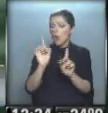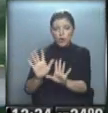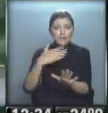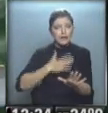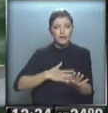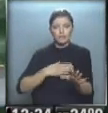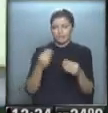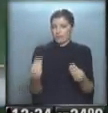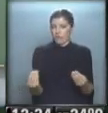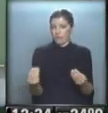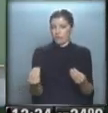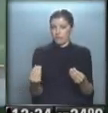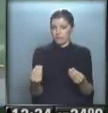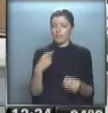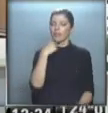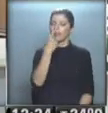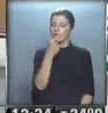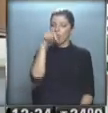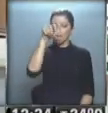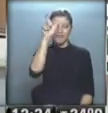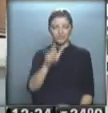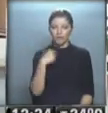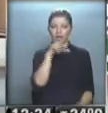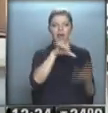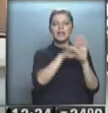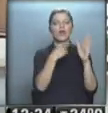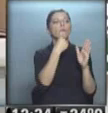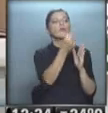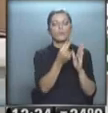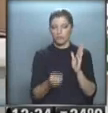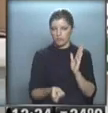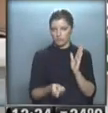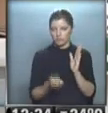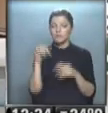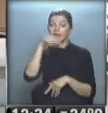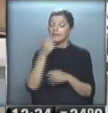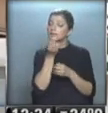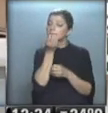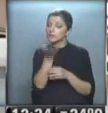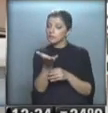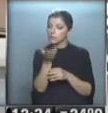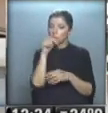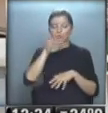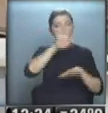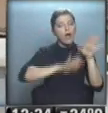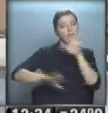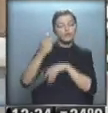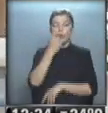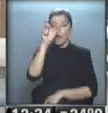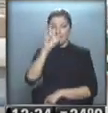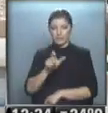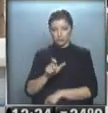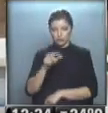mate?, preguntó Rafik a los legisladores. El testimonio pakistaní fue organizado por el congresista por